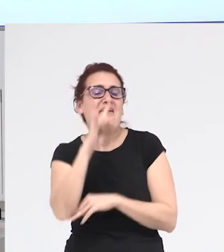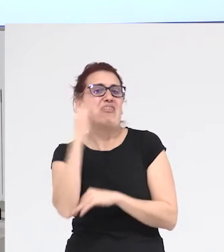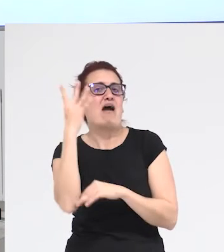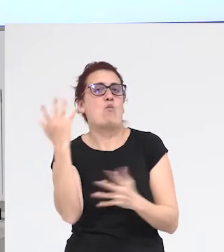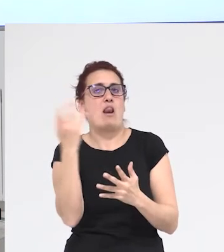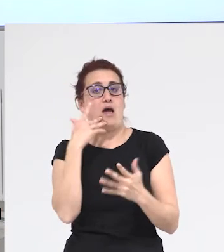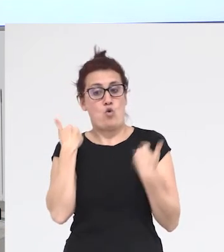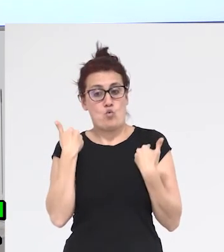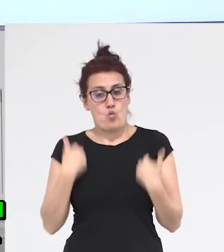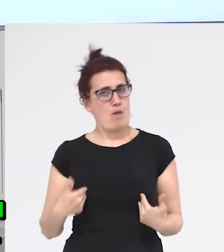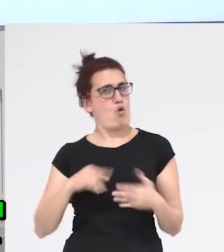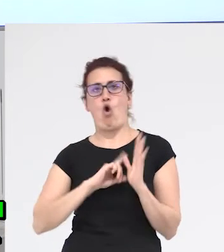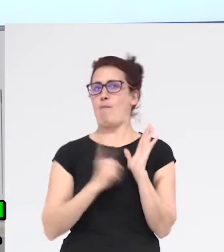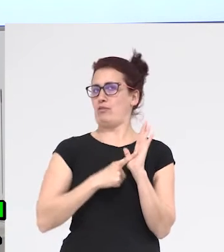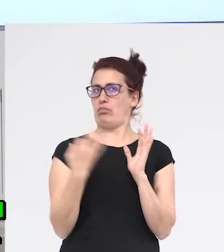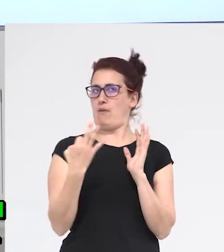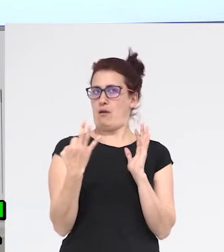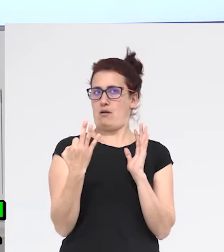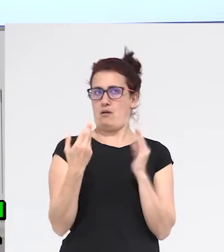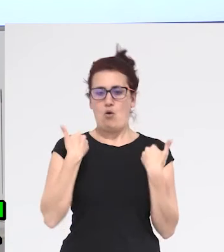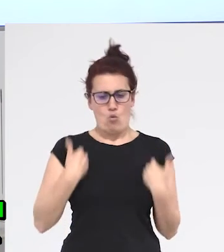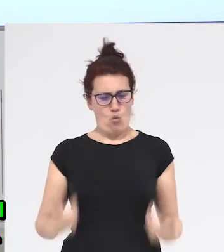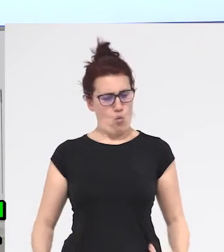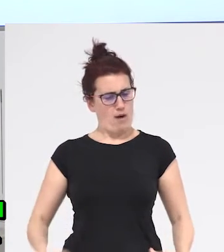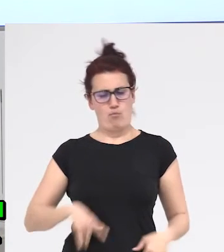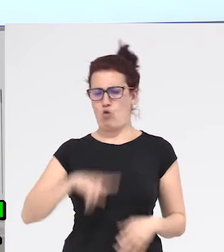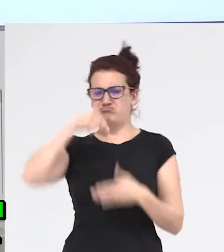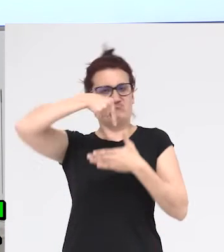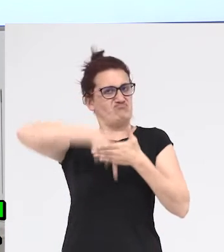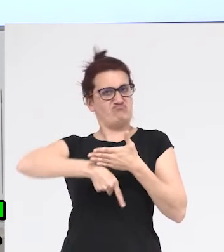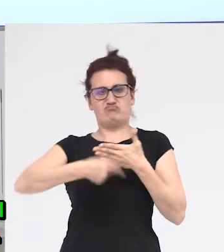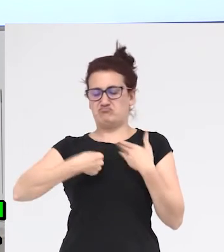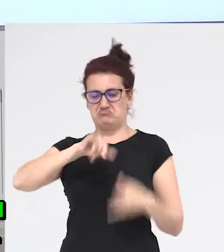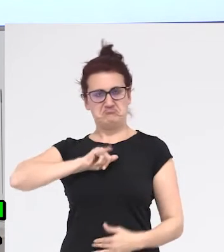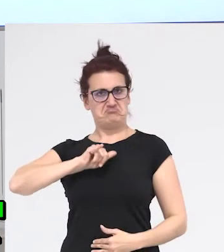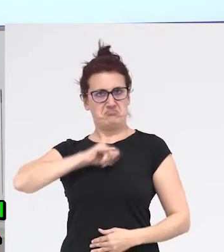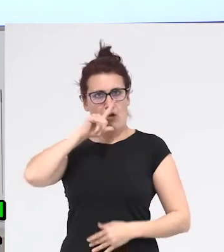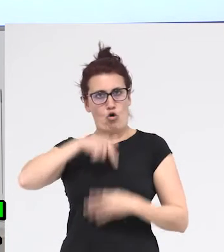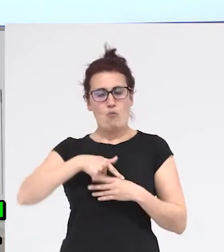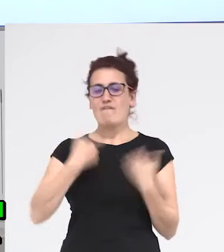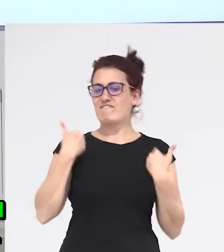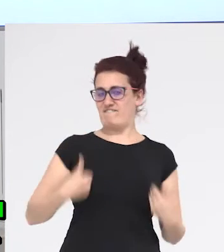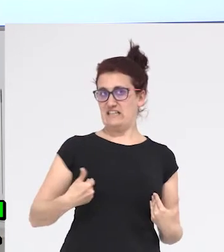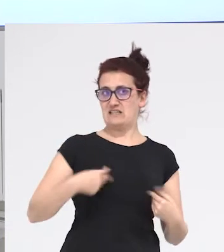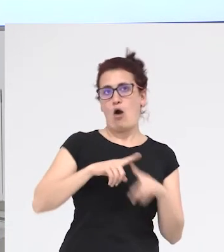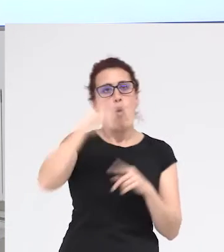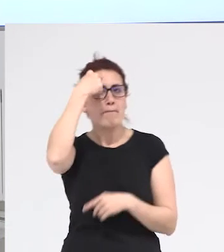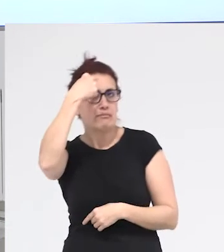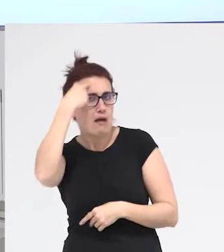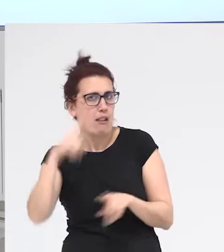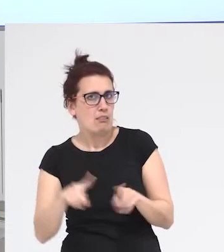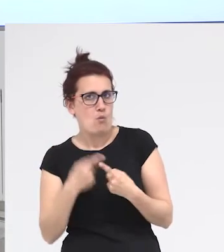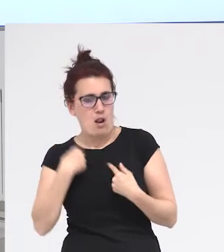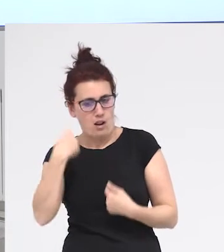un cuerpo completo, o sea, de una integridad corporal que es tanto física como mental.